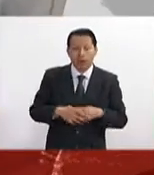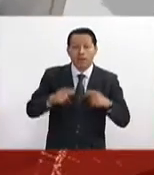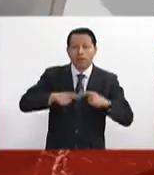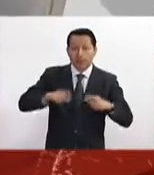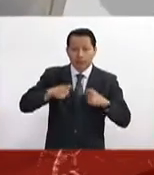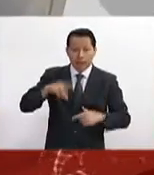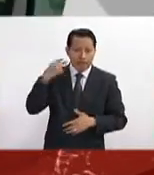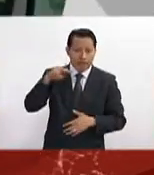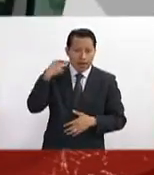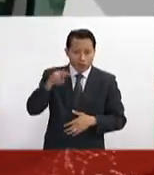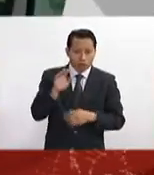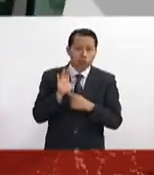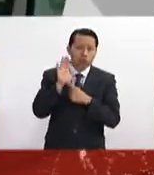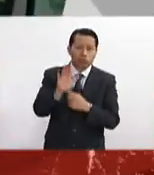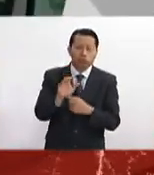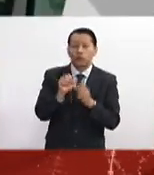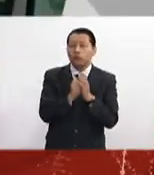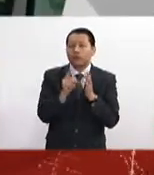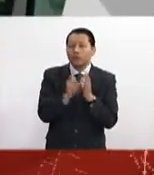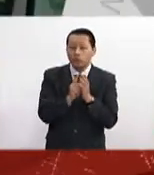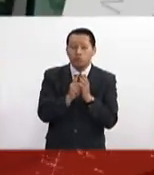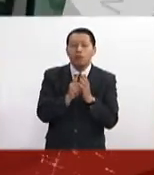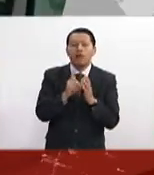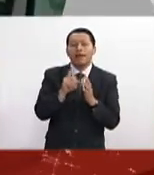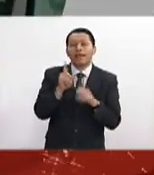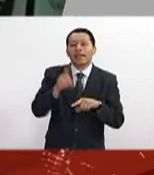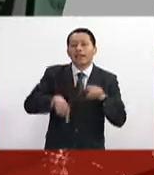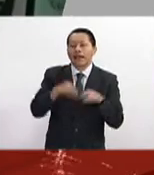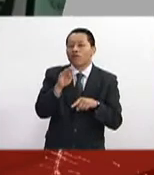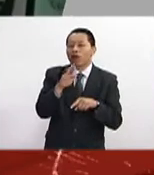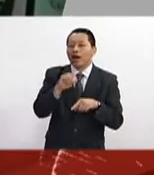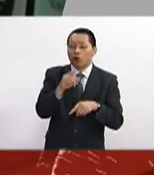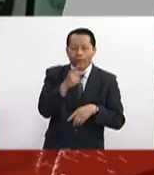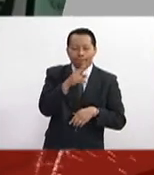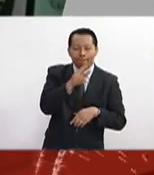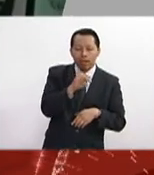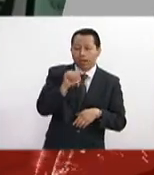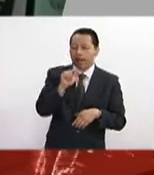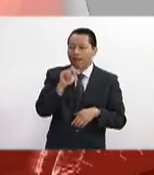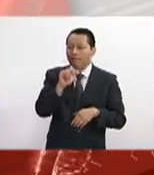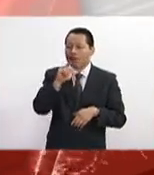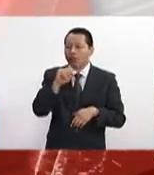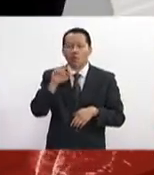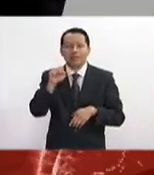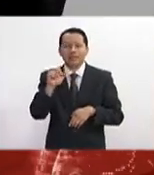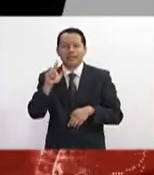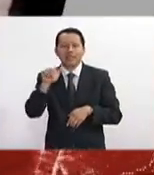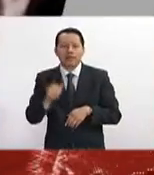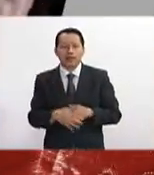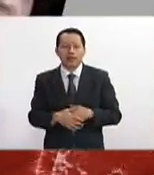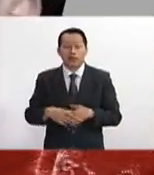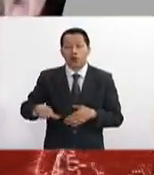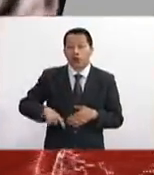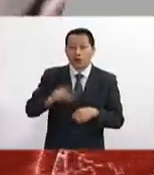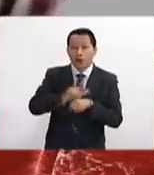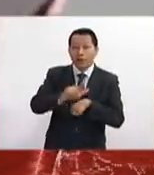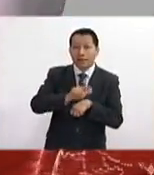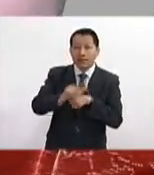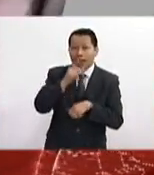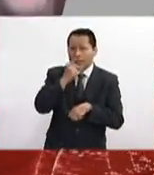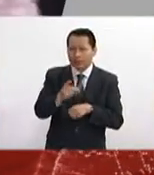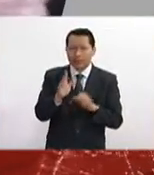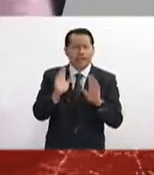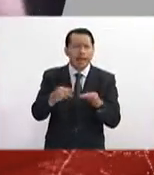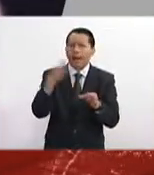de Veracruz presentó una solicitud de desafuero contra el diputado priista Alberto Silva. El gobierno de Guatemala dice que